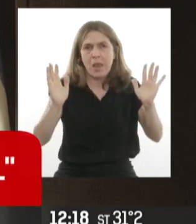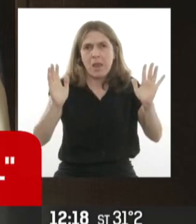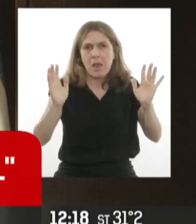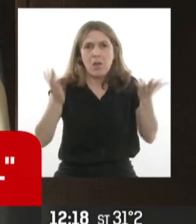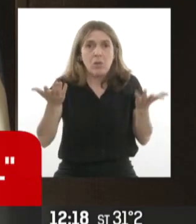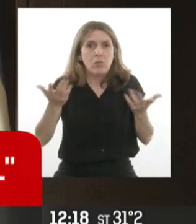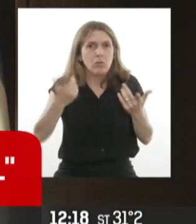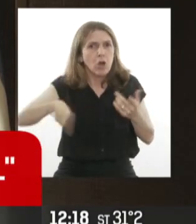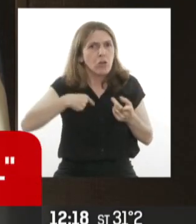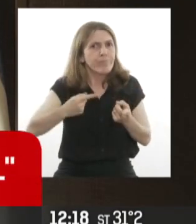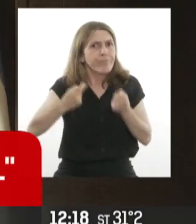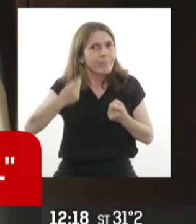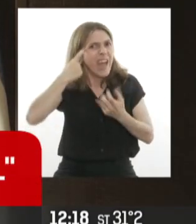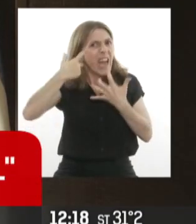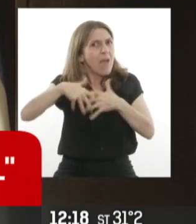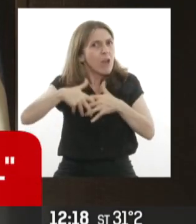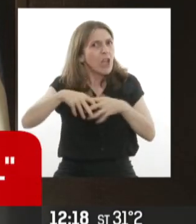Definitivamente nos hace falta revisar eso.